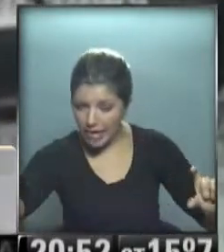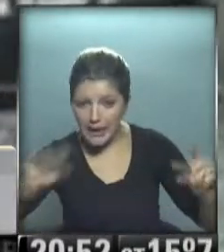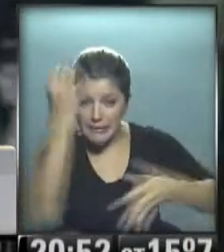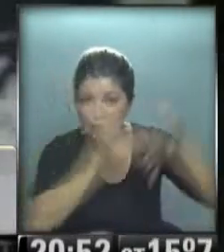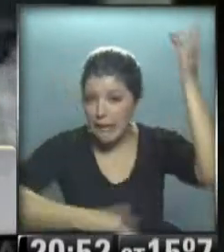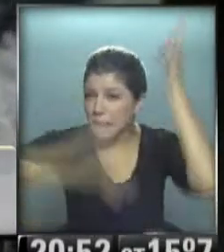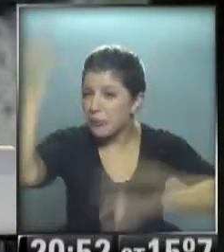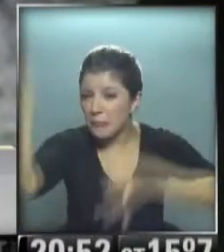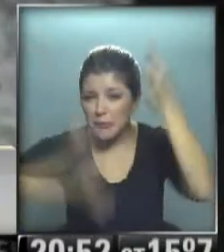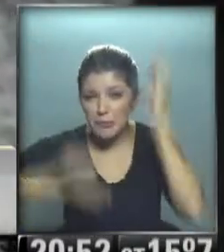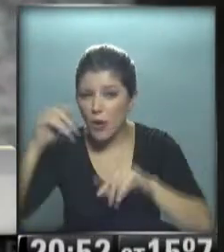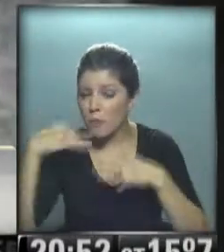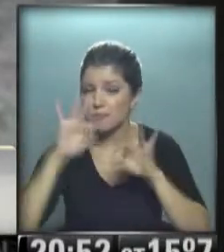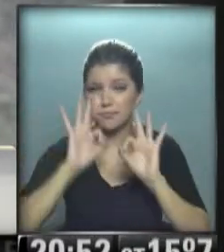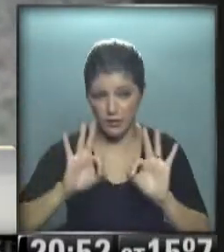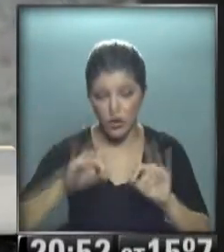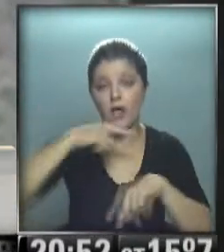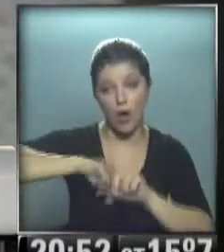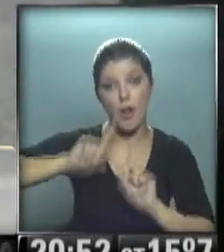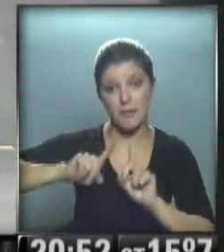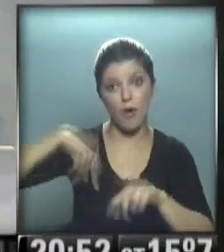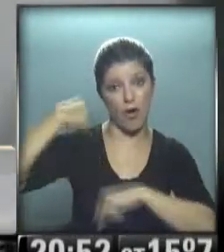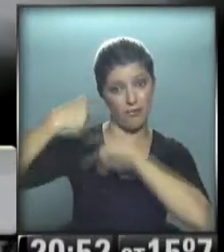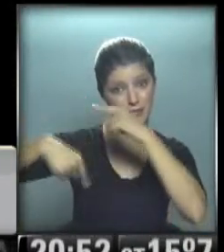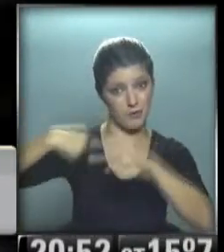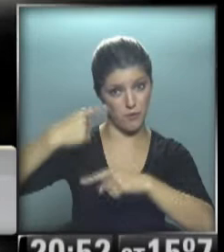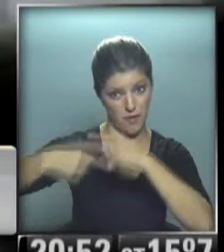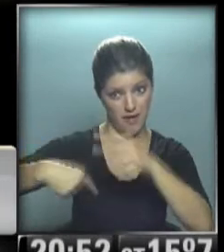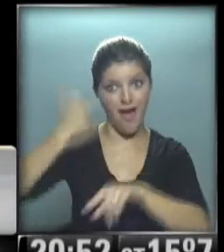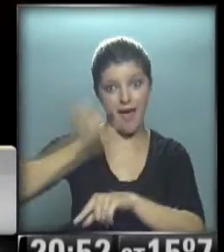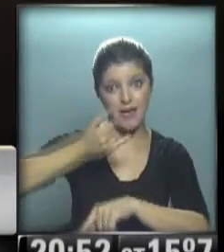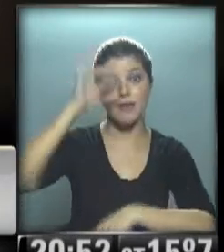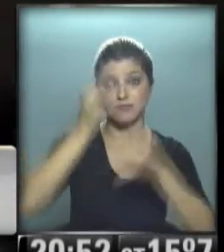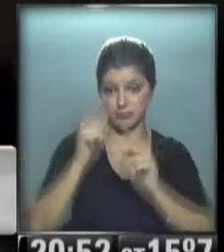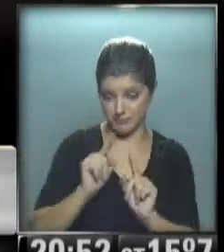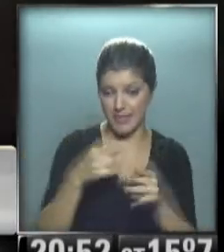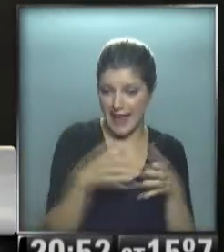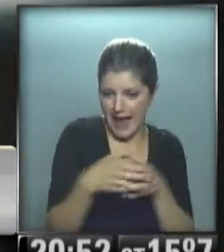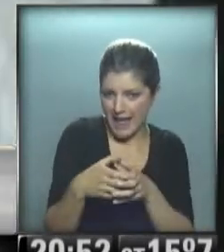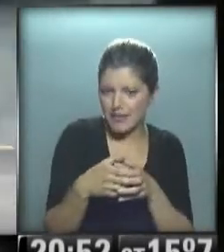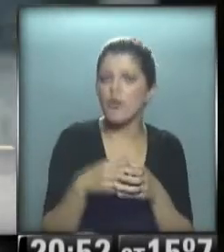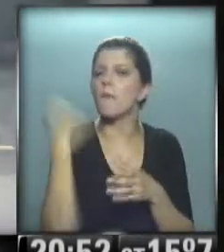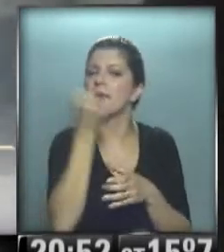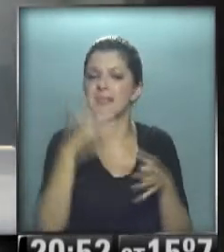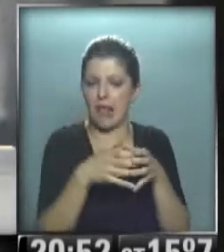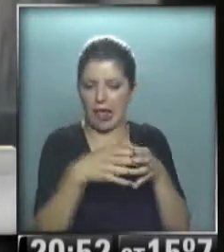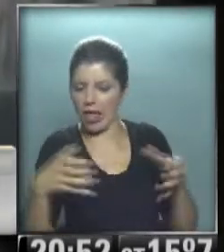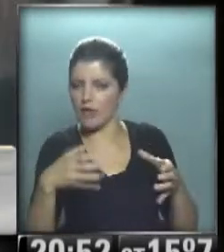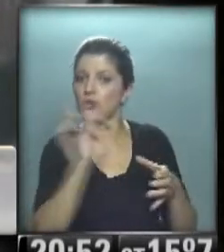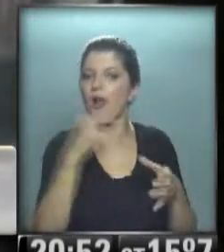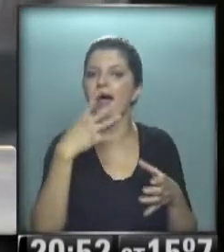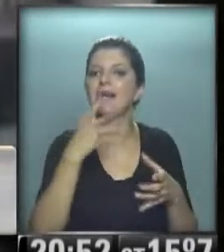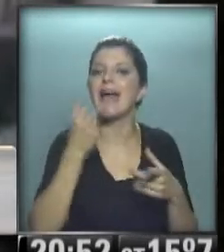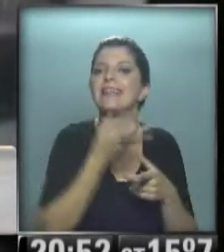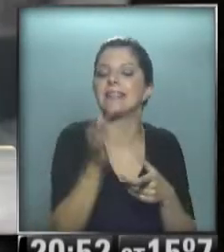hielo prácticamente que se mantiene. En estos momentos todavía hay granizo. No fue tan importante el tamaño, sino la cantidad.